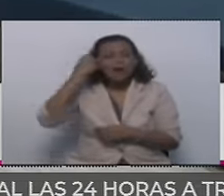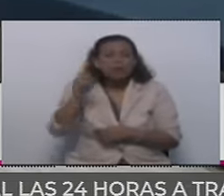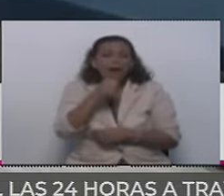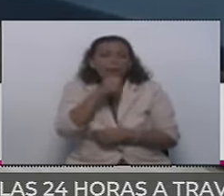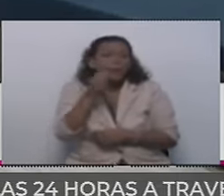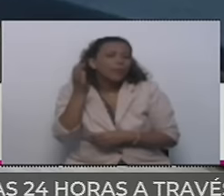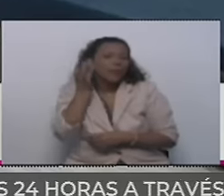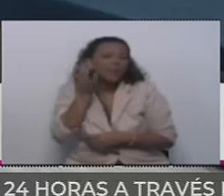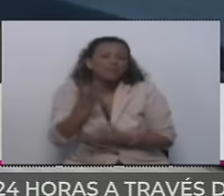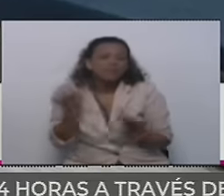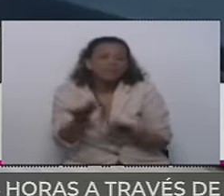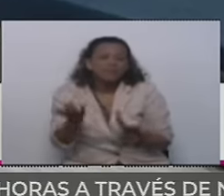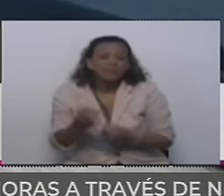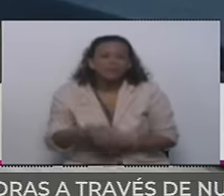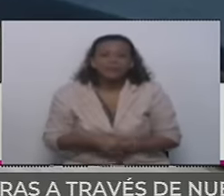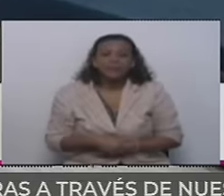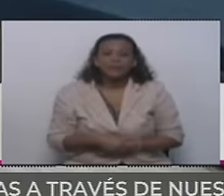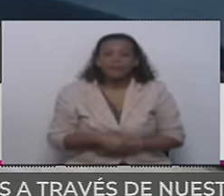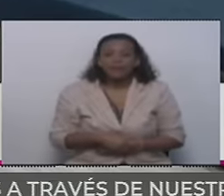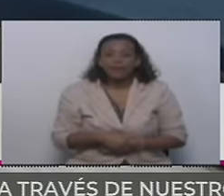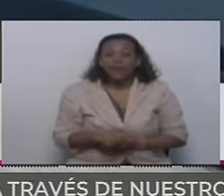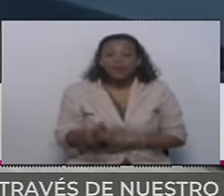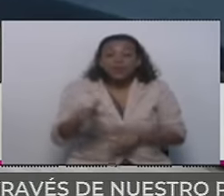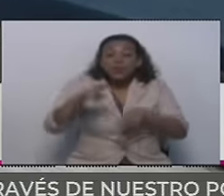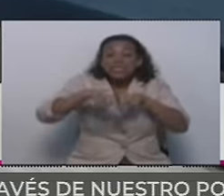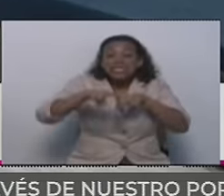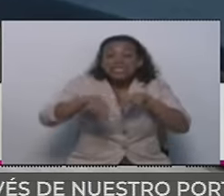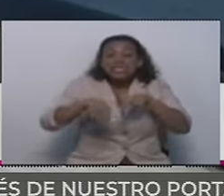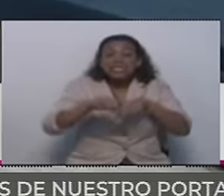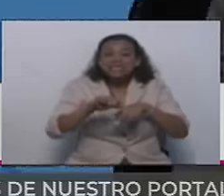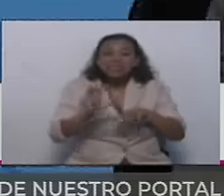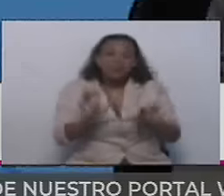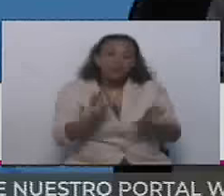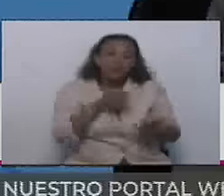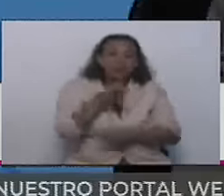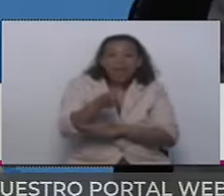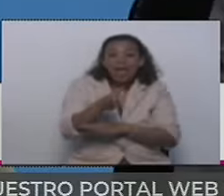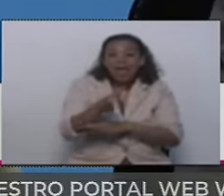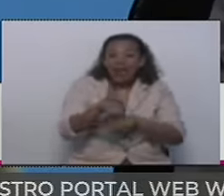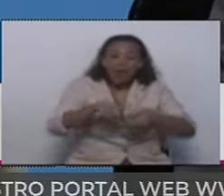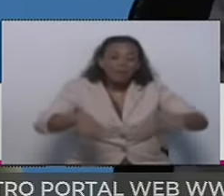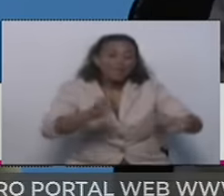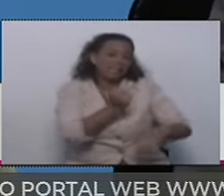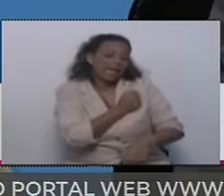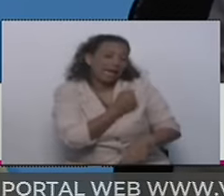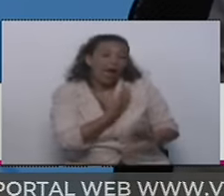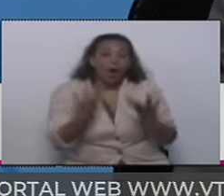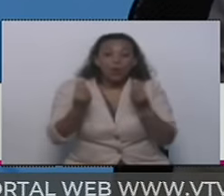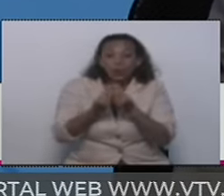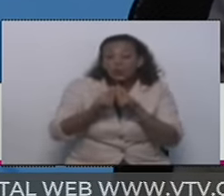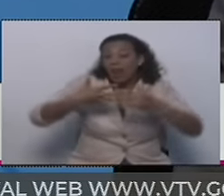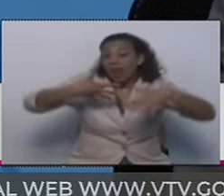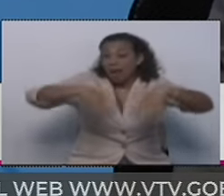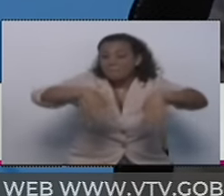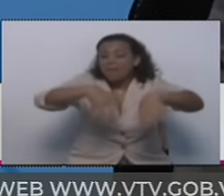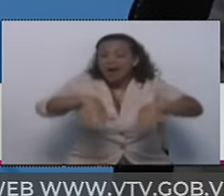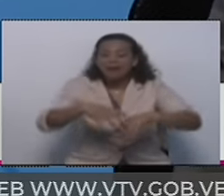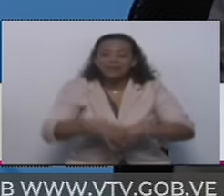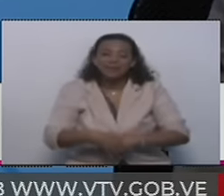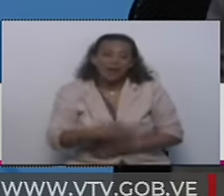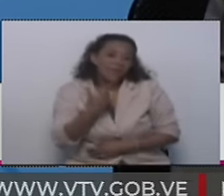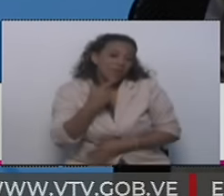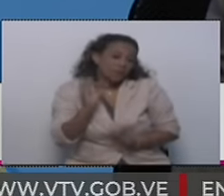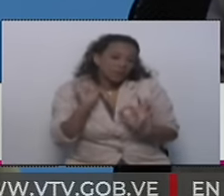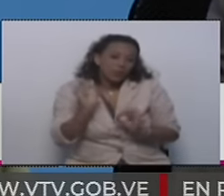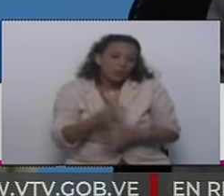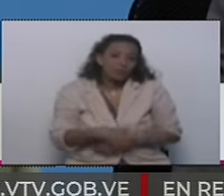abuela? Cuéntame. Bueno, desde pequeña, como nos disfrazaba para ir a la plaza, estar con ella en las marchas. Por supuesto,